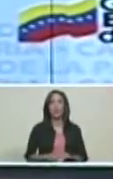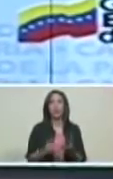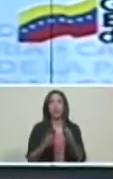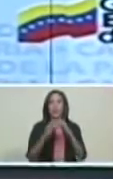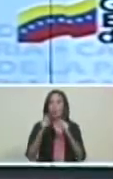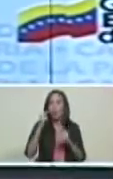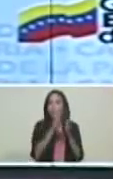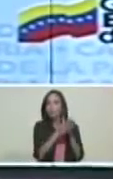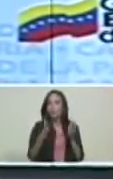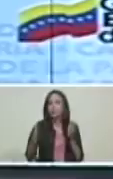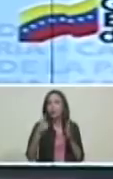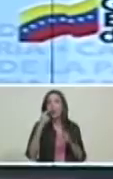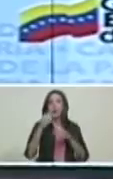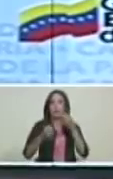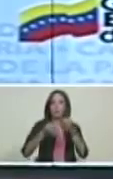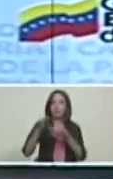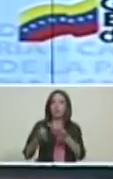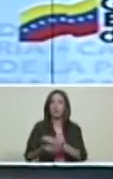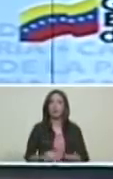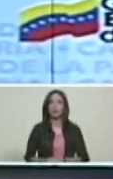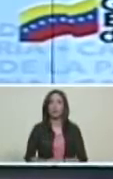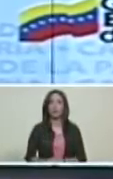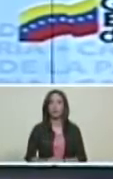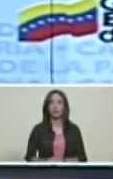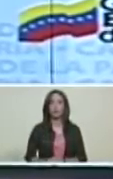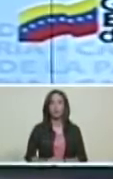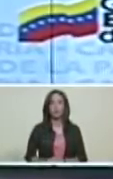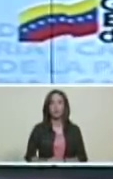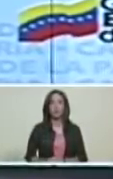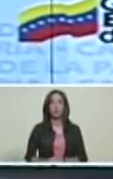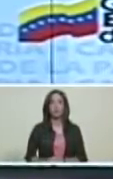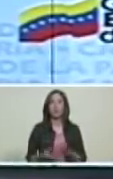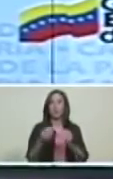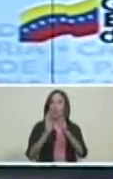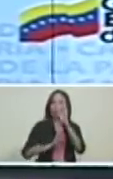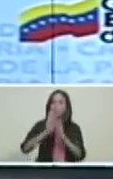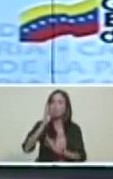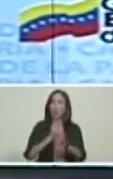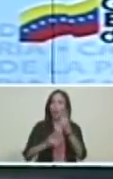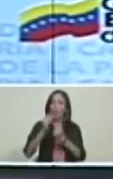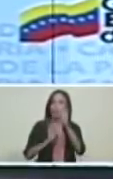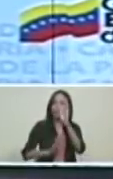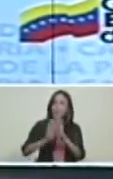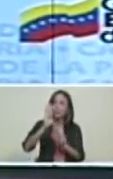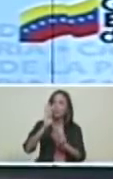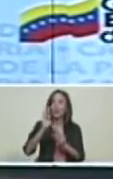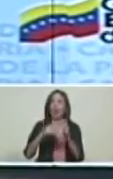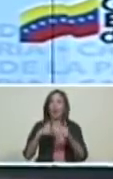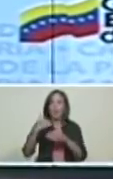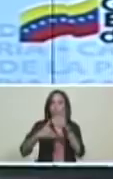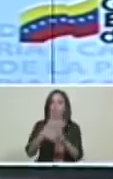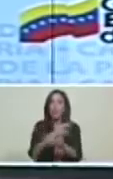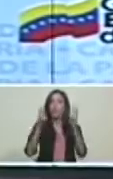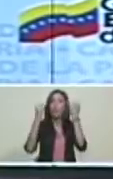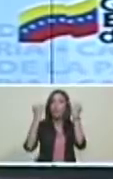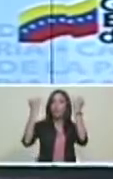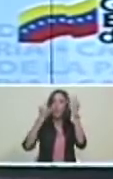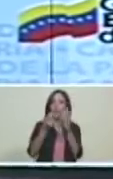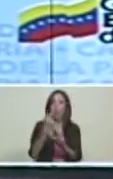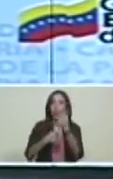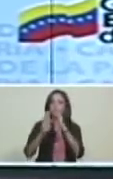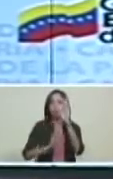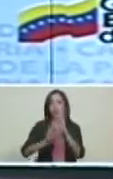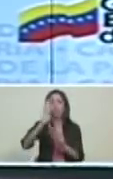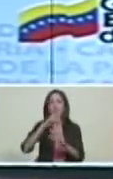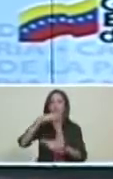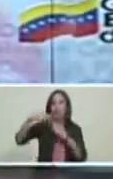yo haya activado el programa de recuperación económica y estemos entrando en una nueva era económica de la